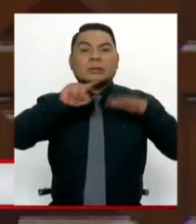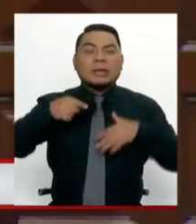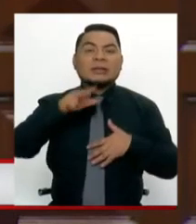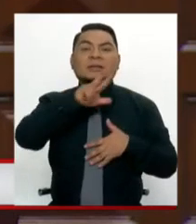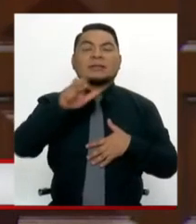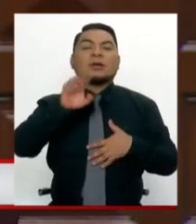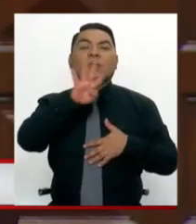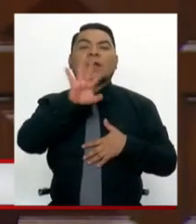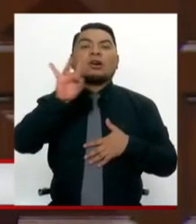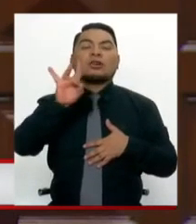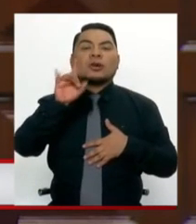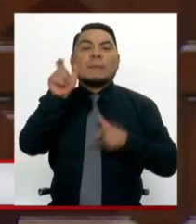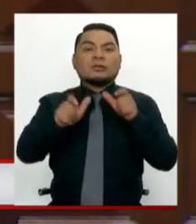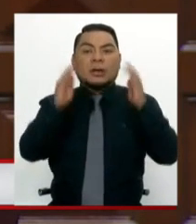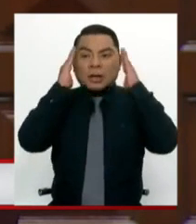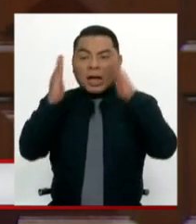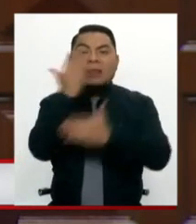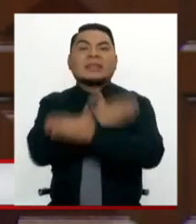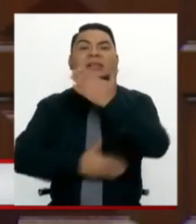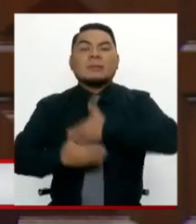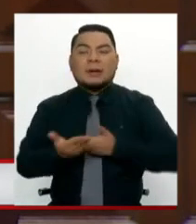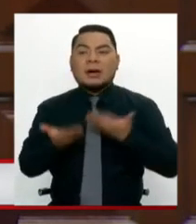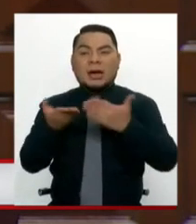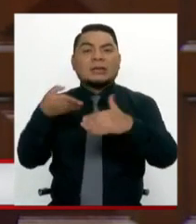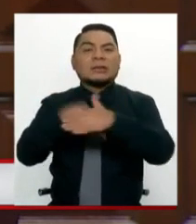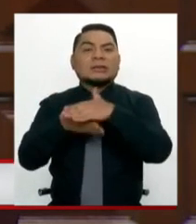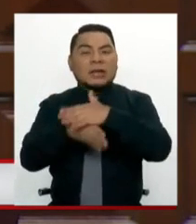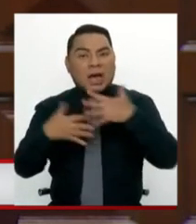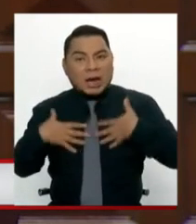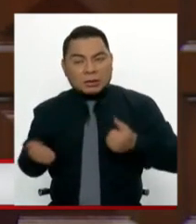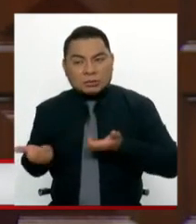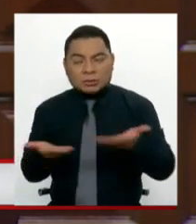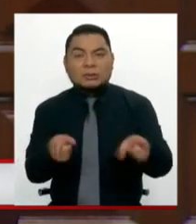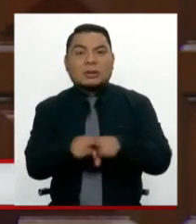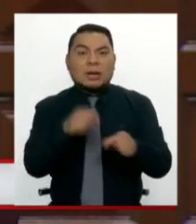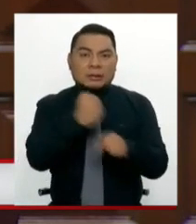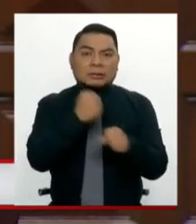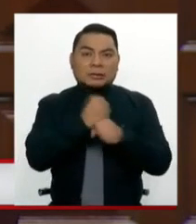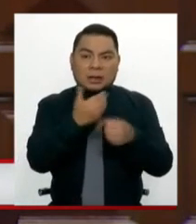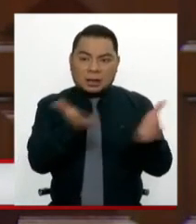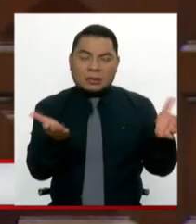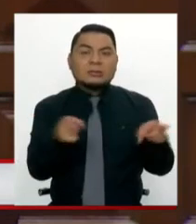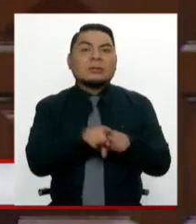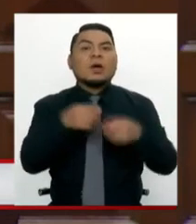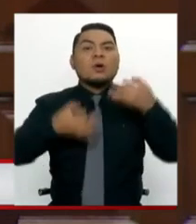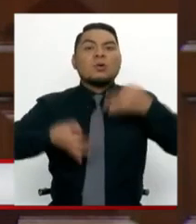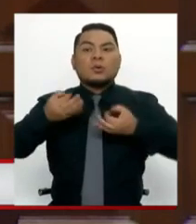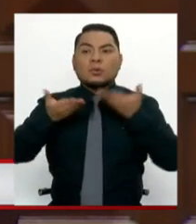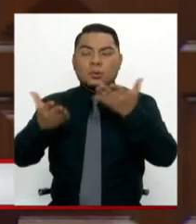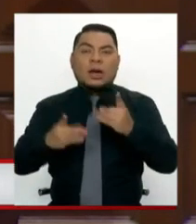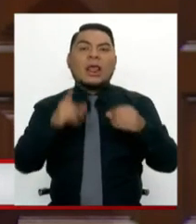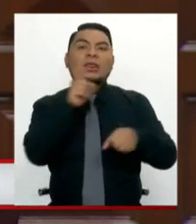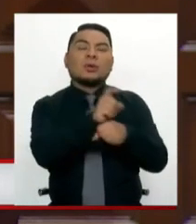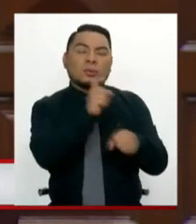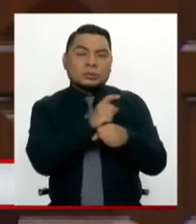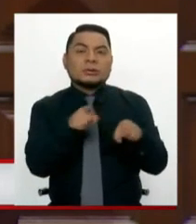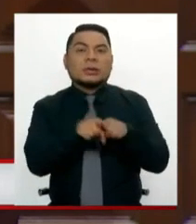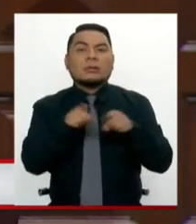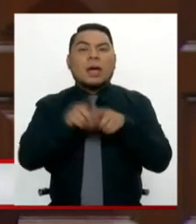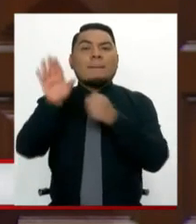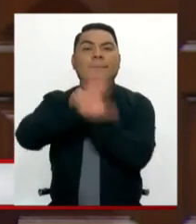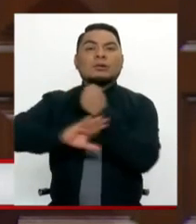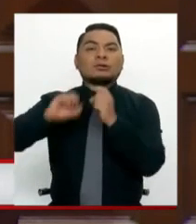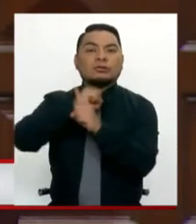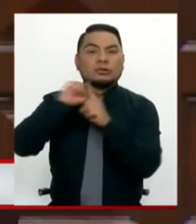6.348 personas con discapacidad para el acceso a la salud, al empleo, a la justicia, a la educación y a la